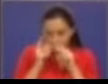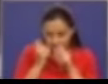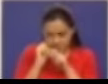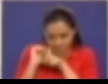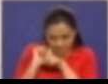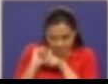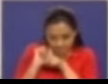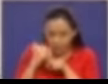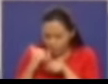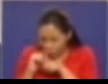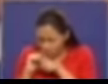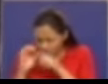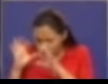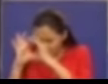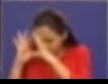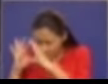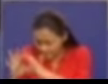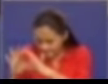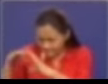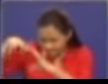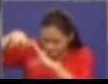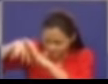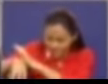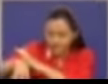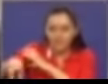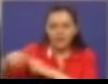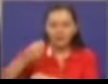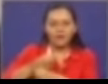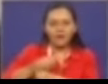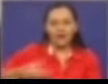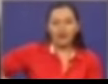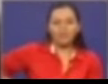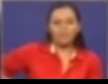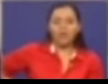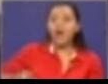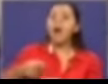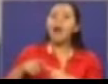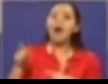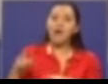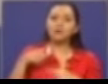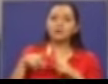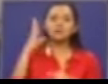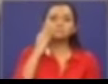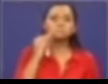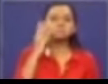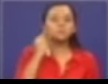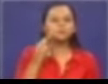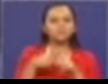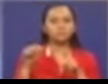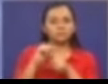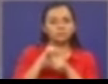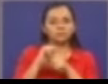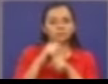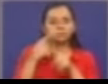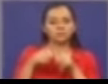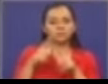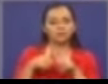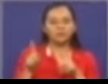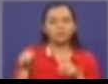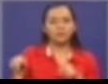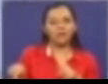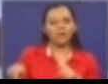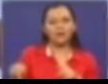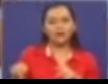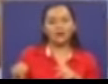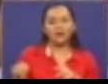este trabajo y nos permite alimentar una serie de experimentos y de ensayos sobre pasto